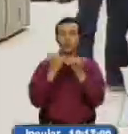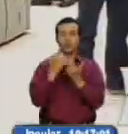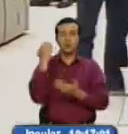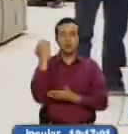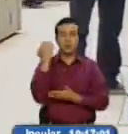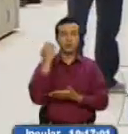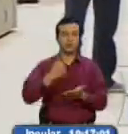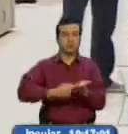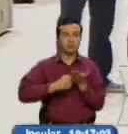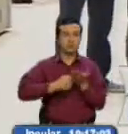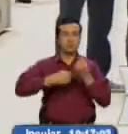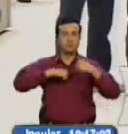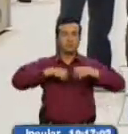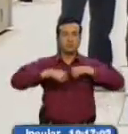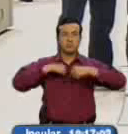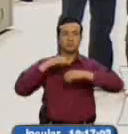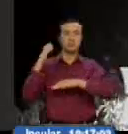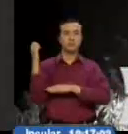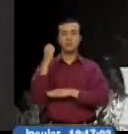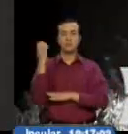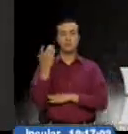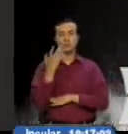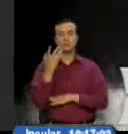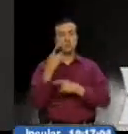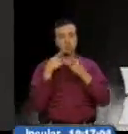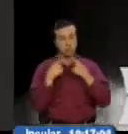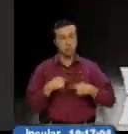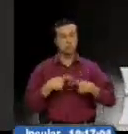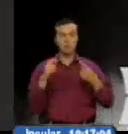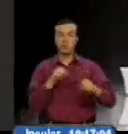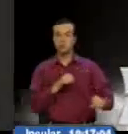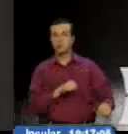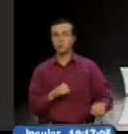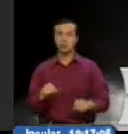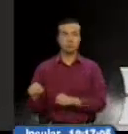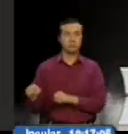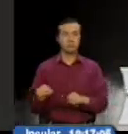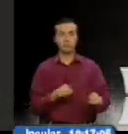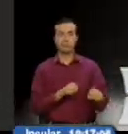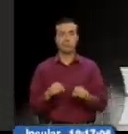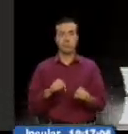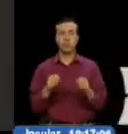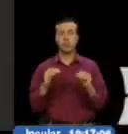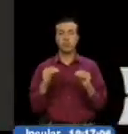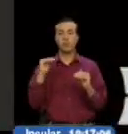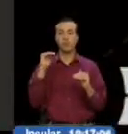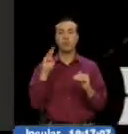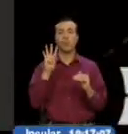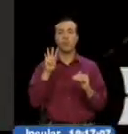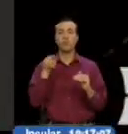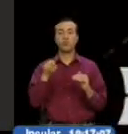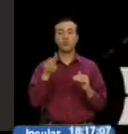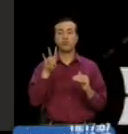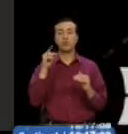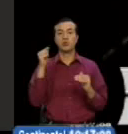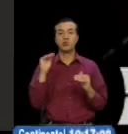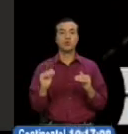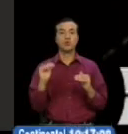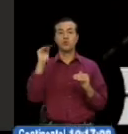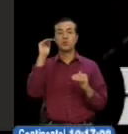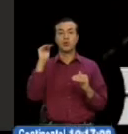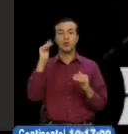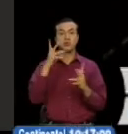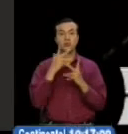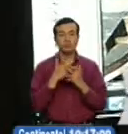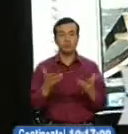el Comité de Operaciones de Emergencia, y confirmar que el movimiento telúrico había alcanzado una magnitud de 4.7 grados en la